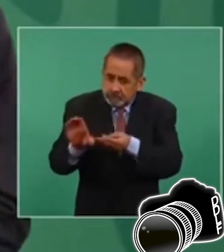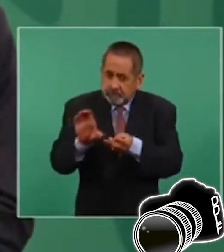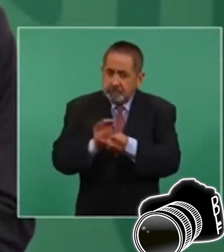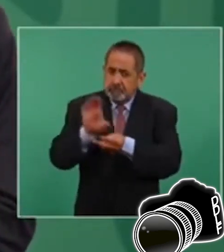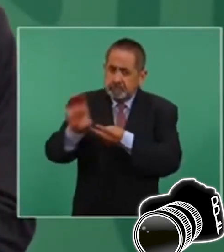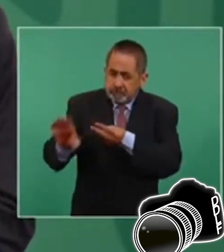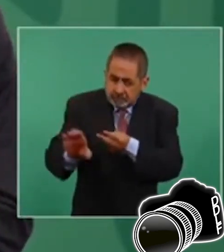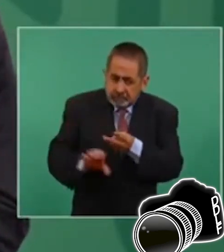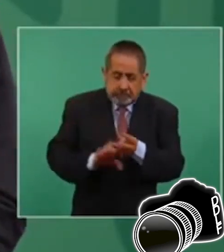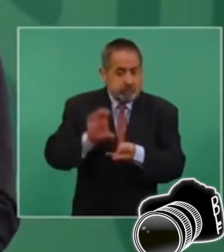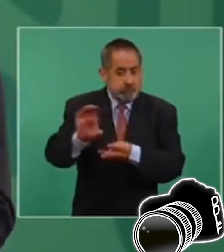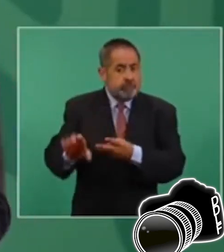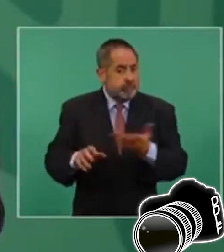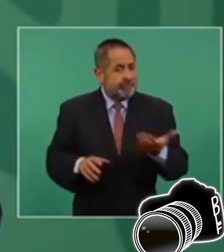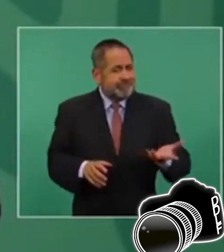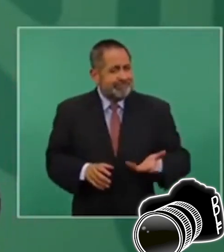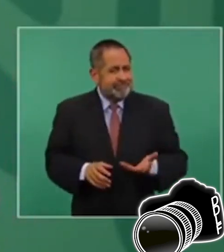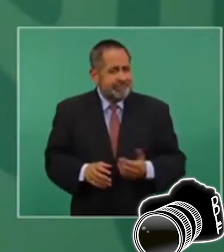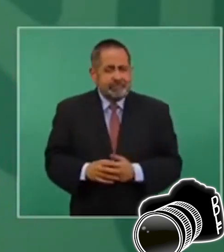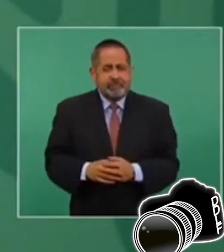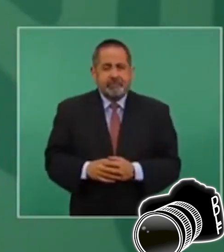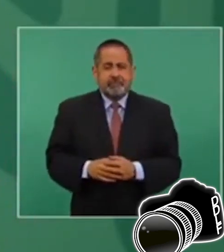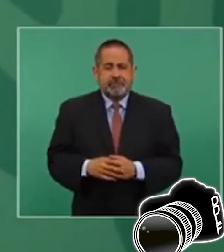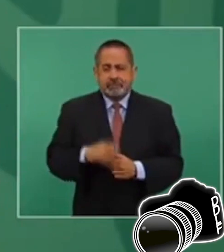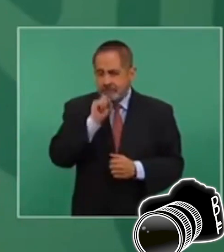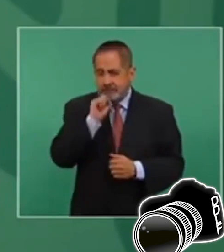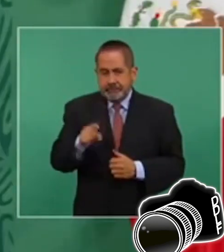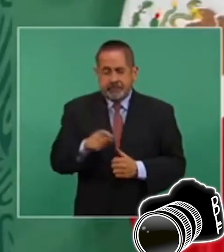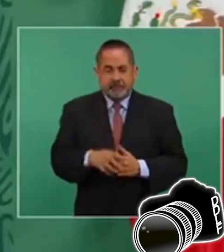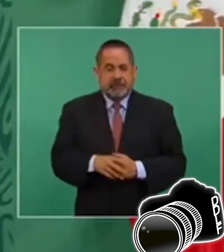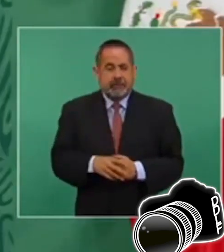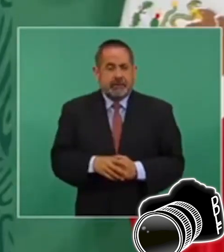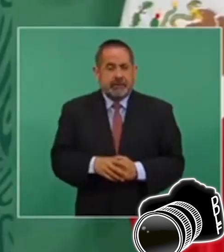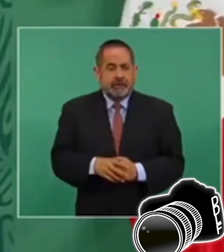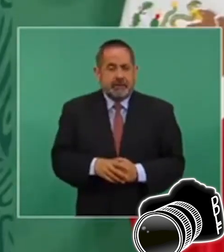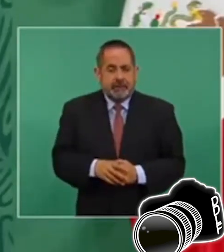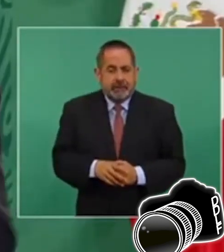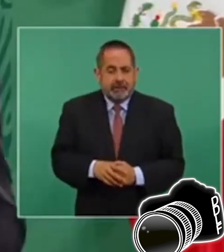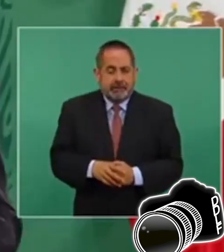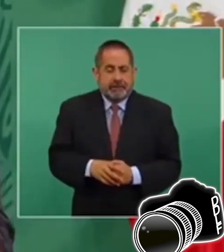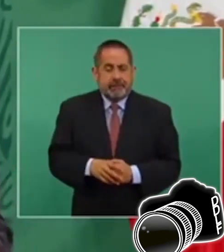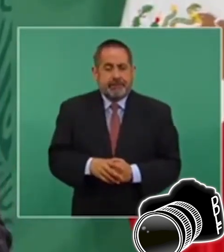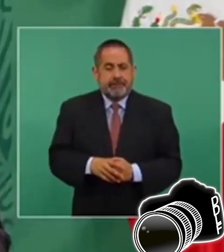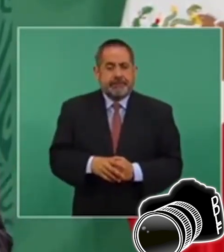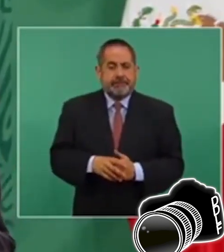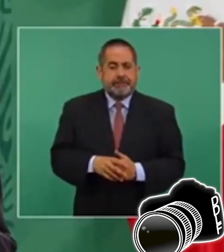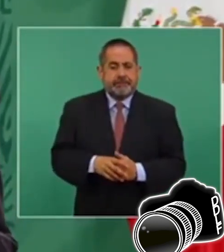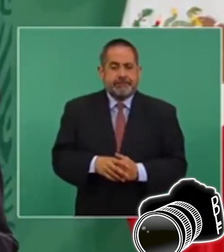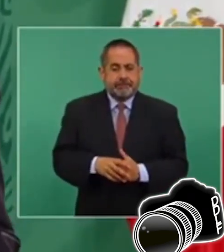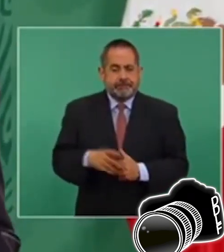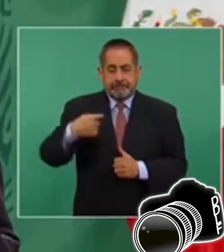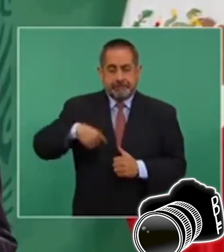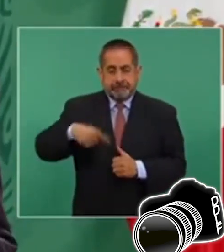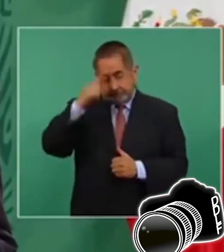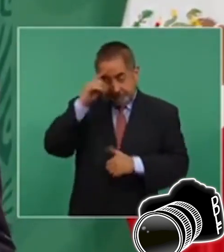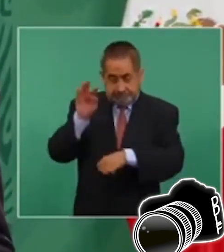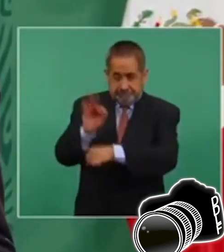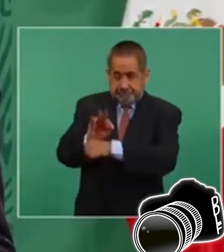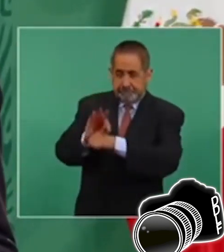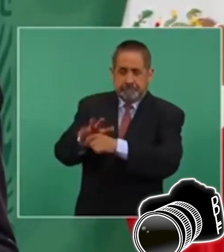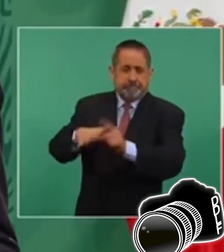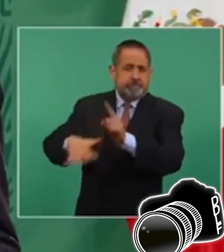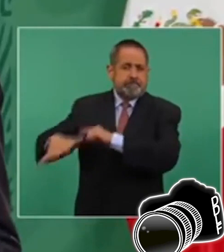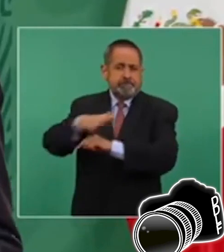más palpable para todos los mexicanos los medios convencionales tienen celos y sentimientos es lo que ha